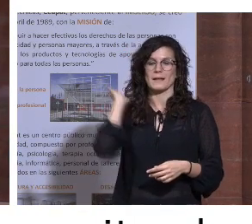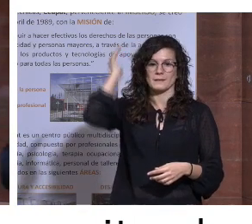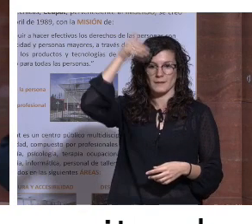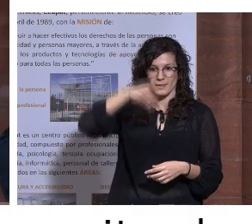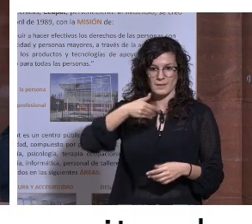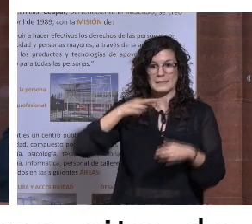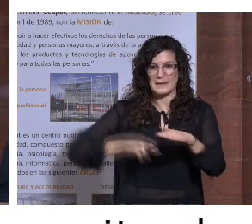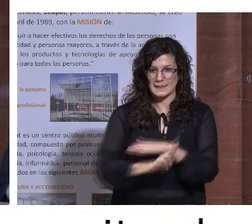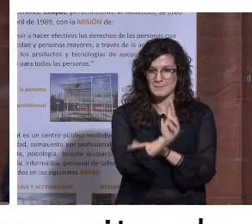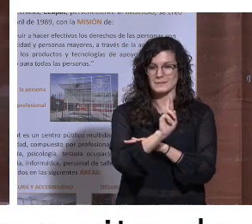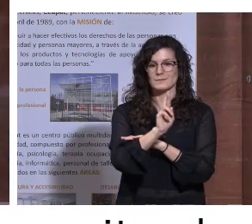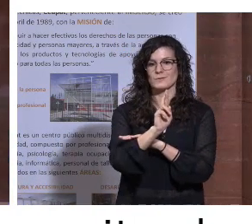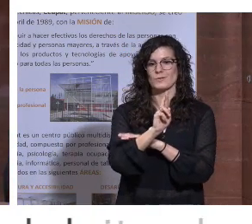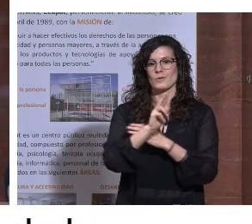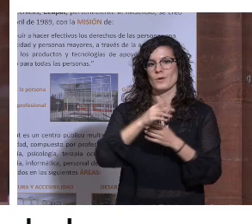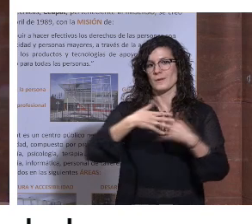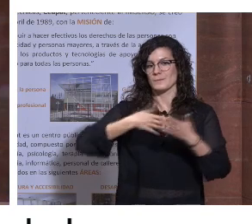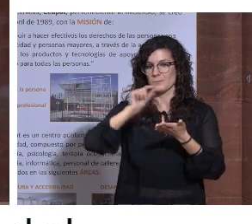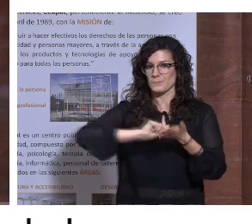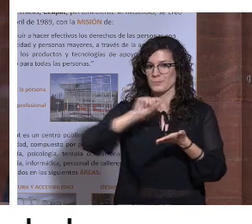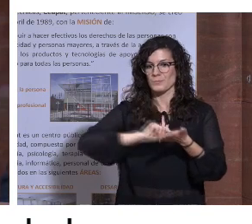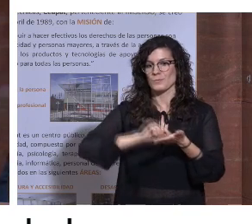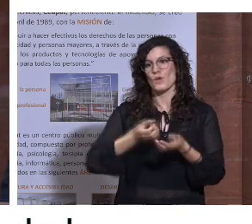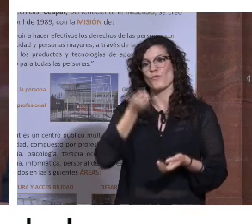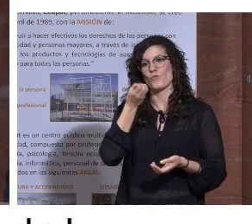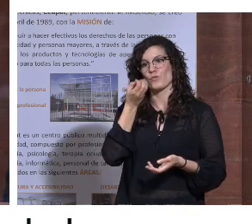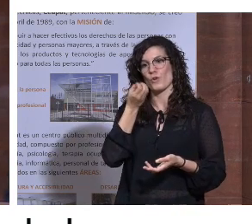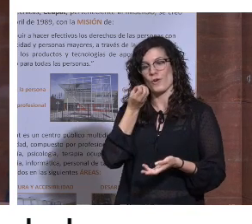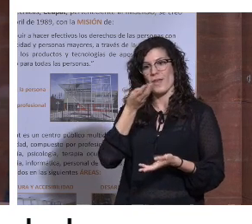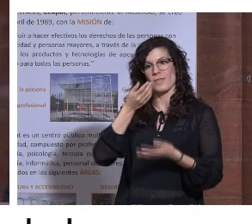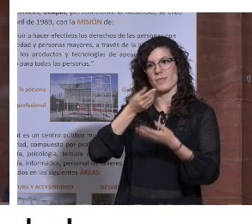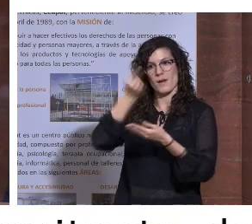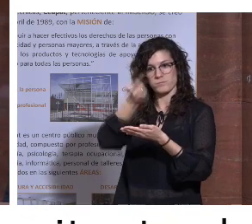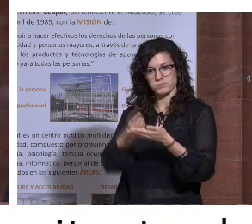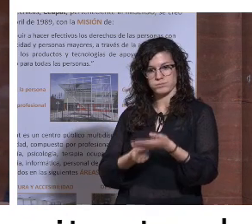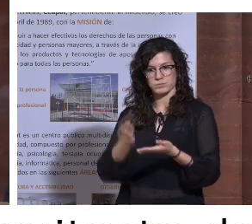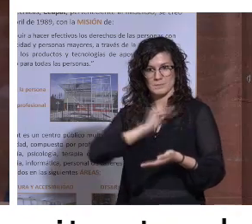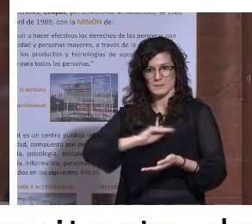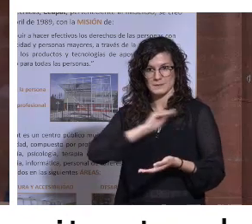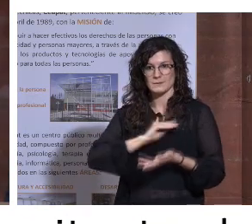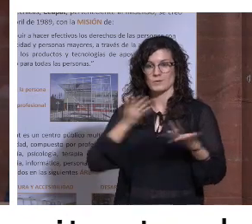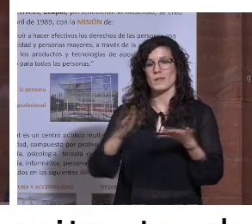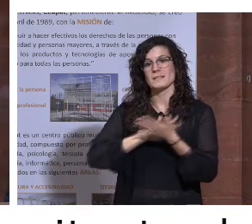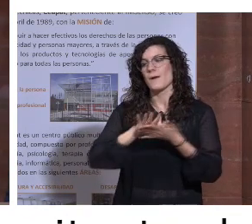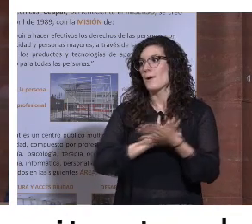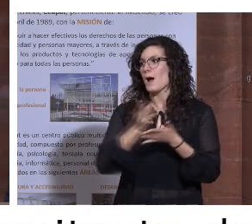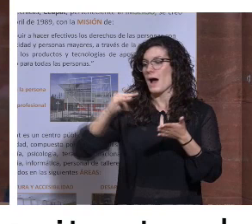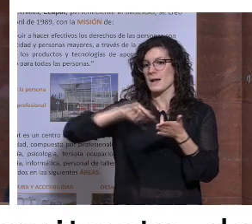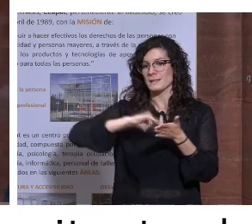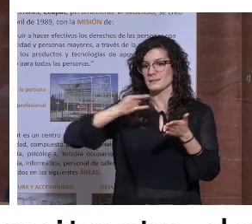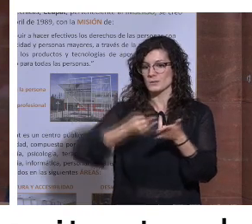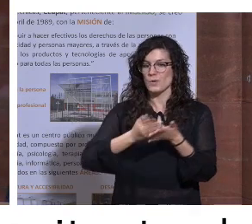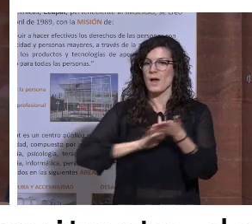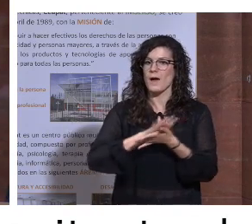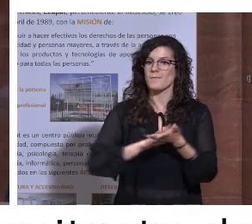arquitecto de grandes obras en Florencia. Y él, al definir la arquitectura, hablaba pues de